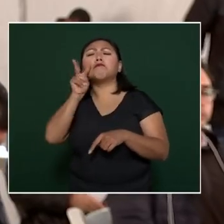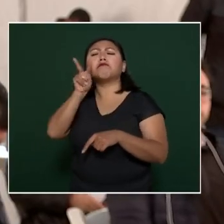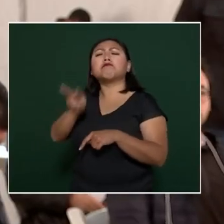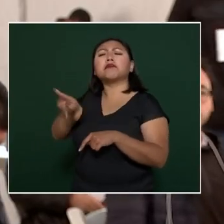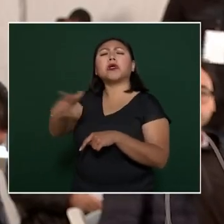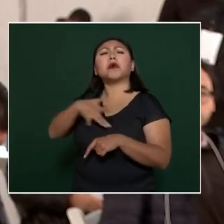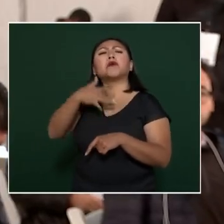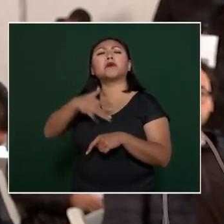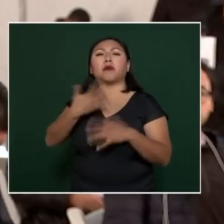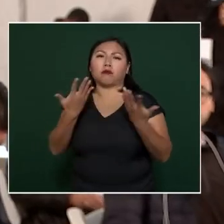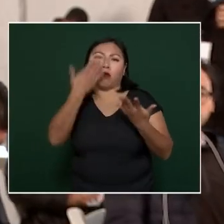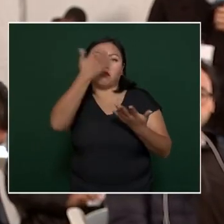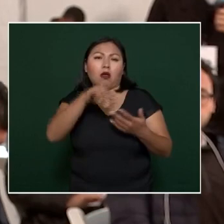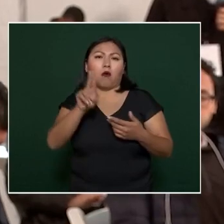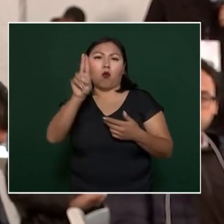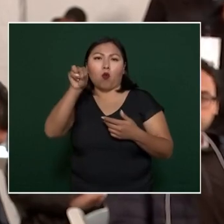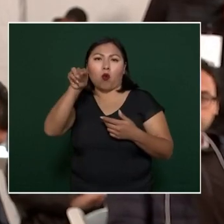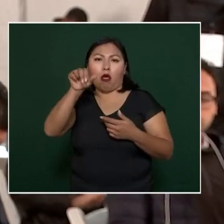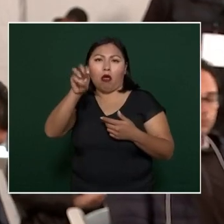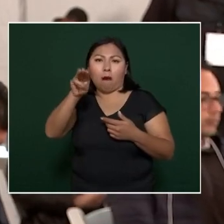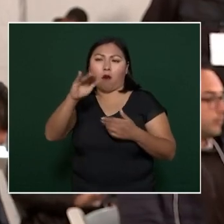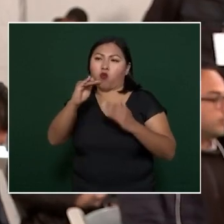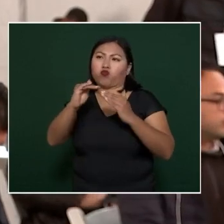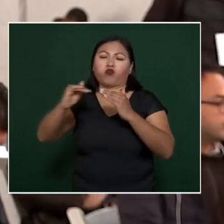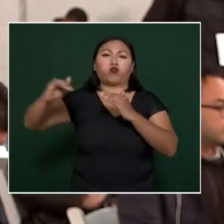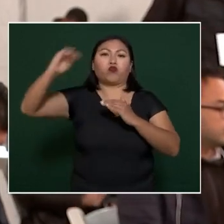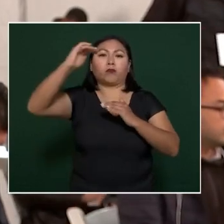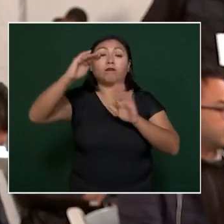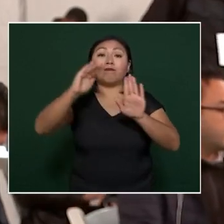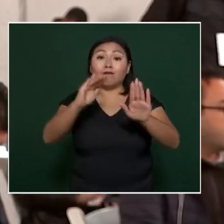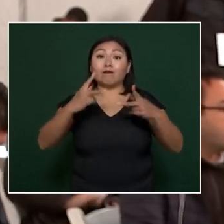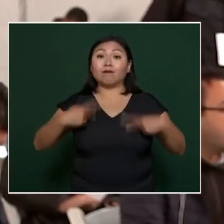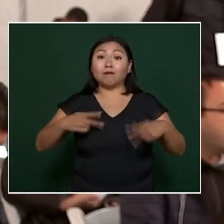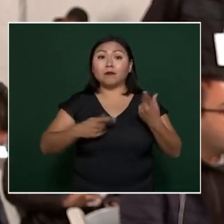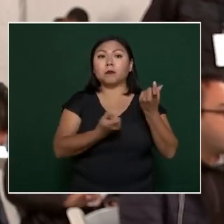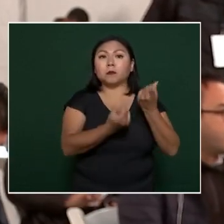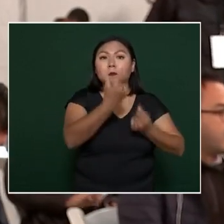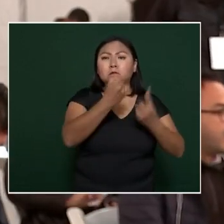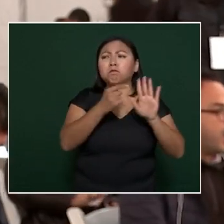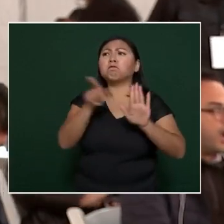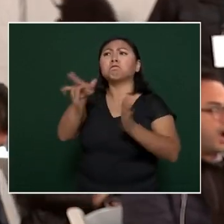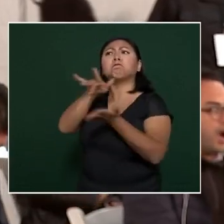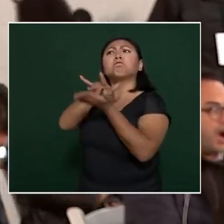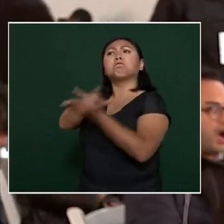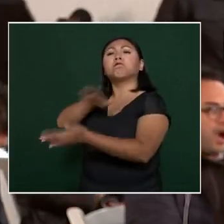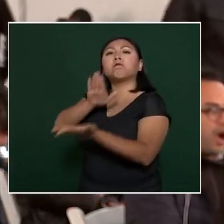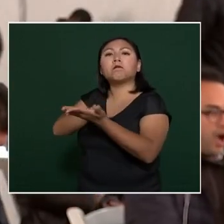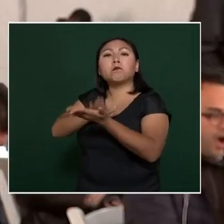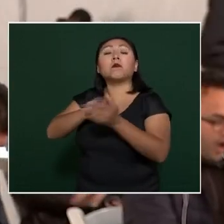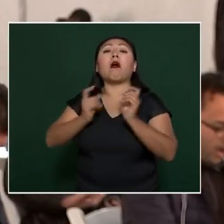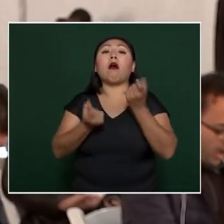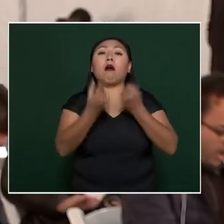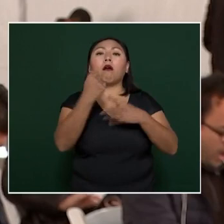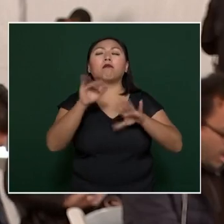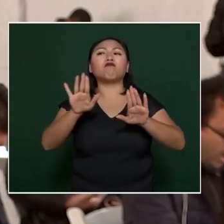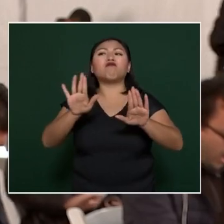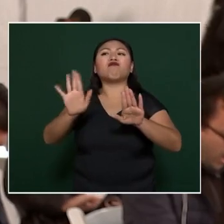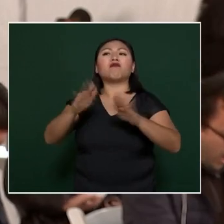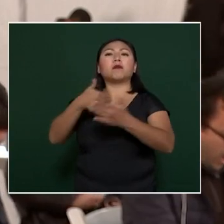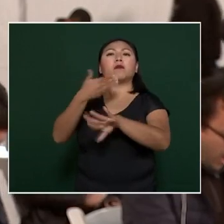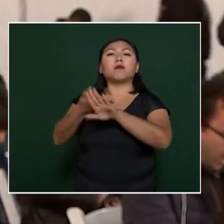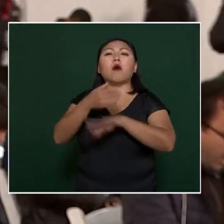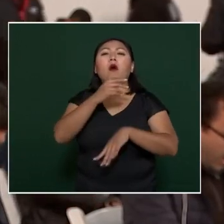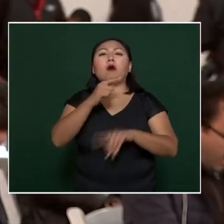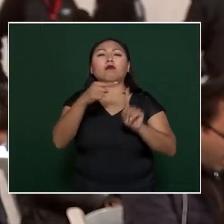ya algunos miembros de la comunidad Universitaria han hablado a favor y en contra de él entre las opiniones a favor está la de Pedro